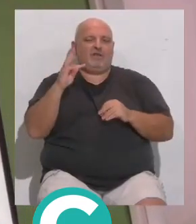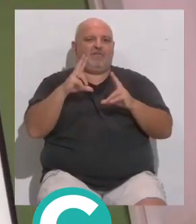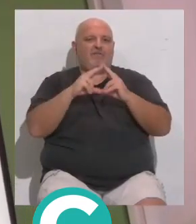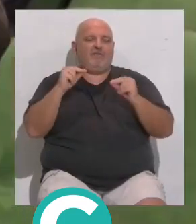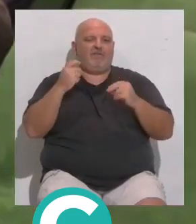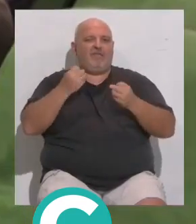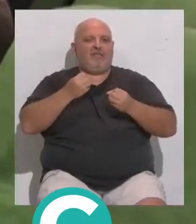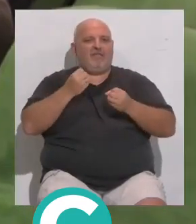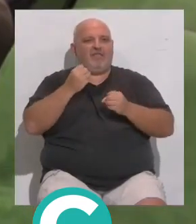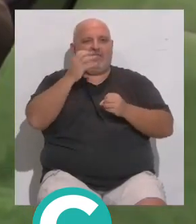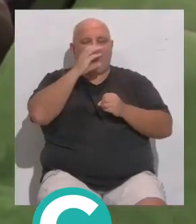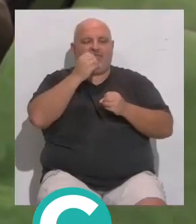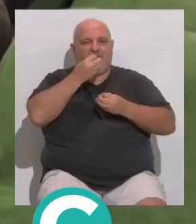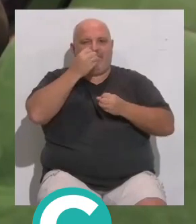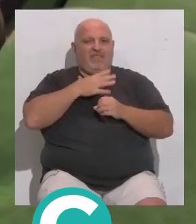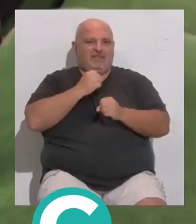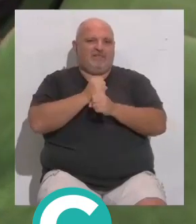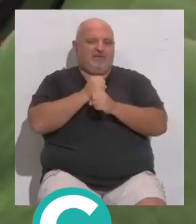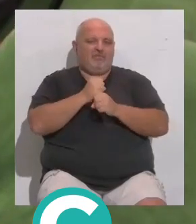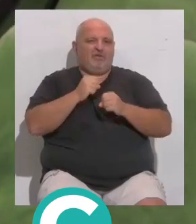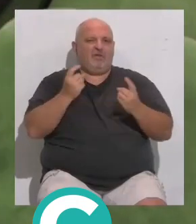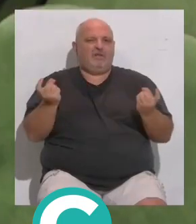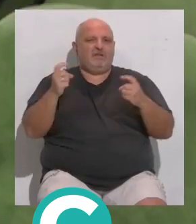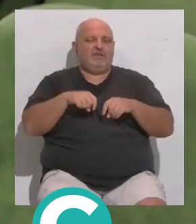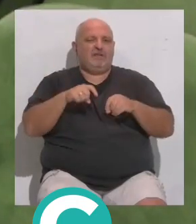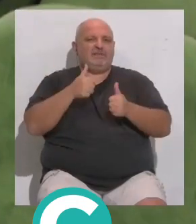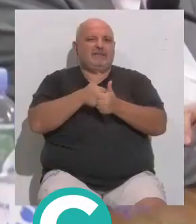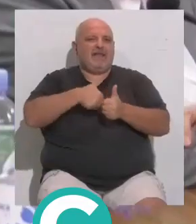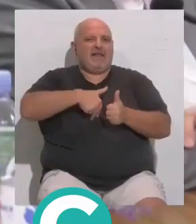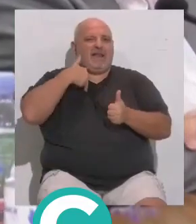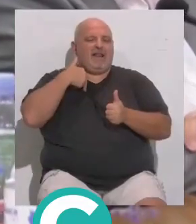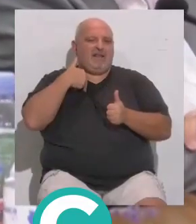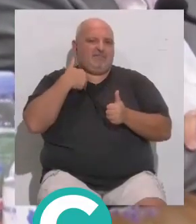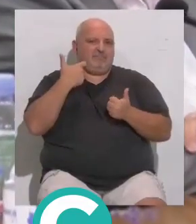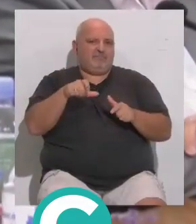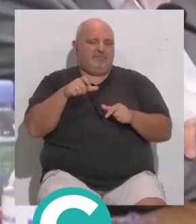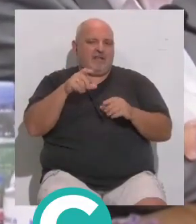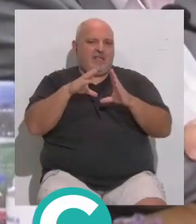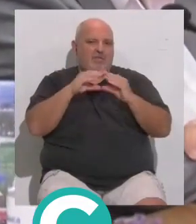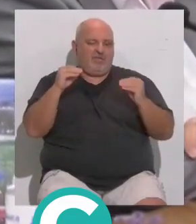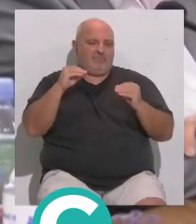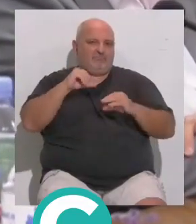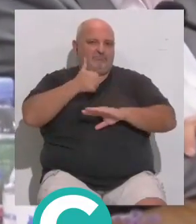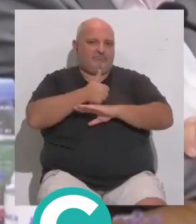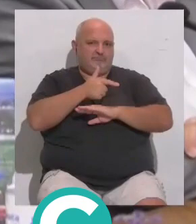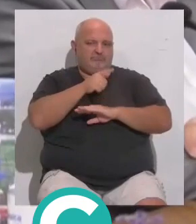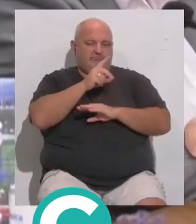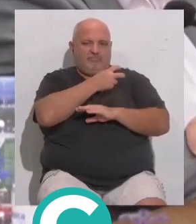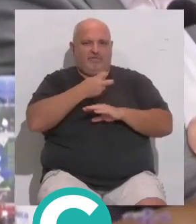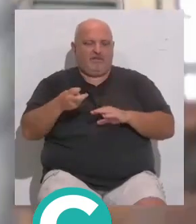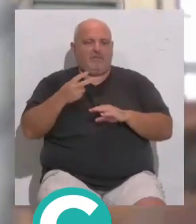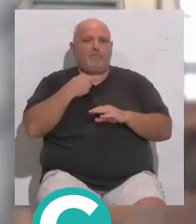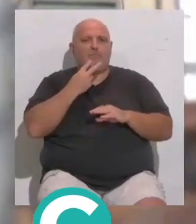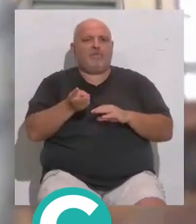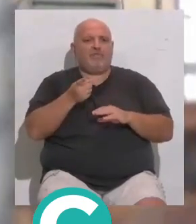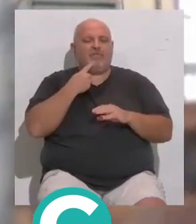de Ciencias del Trabajo. Una cita formativa que ha inaugurado la secretaria general del sindicato en Andalucía, Carmen Castilla. La